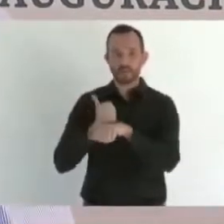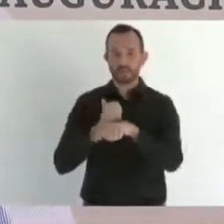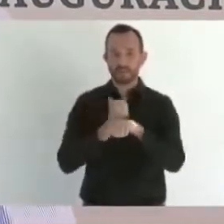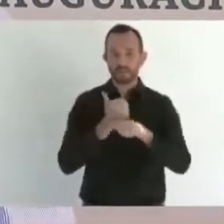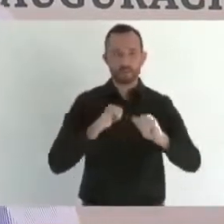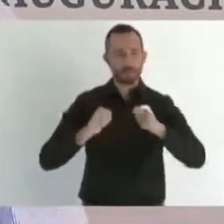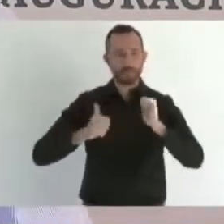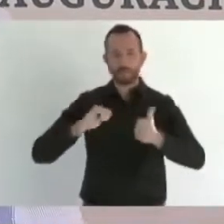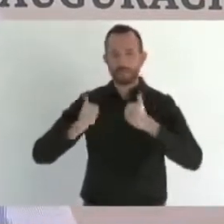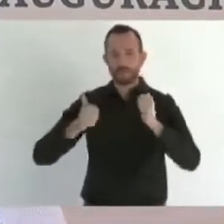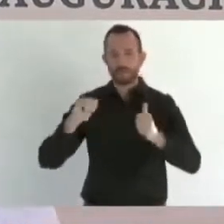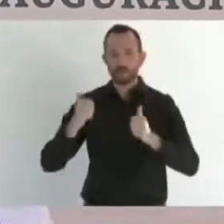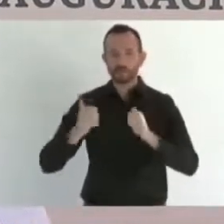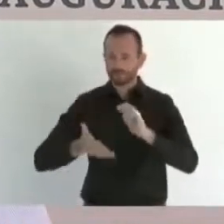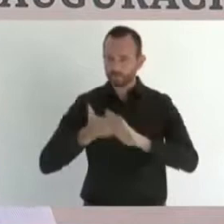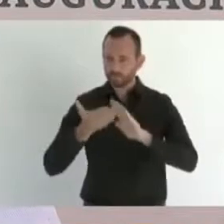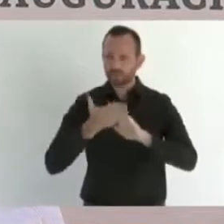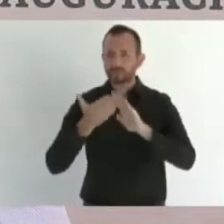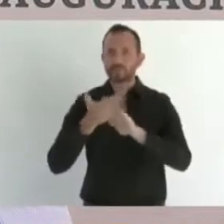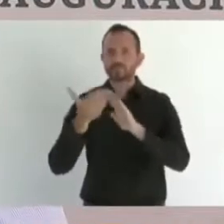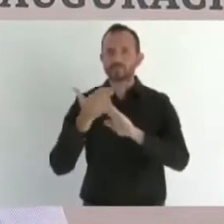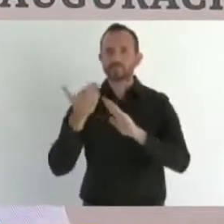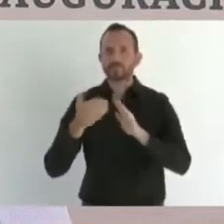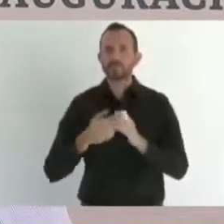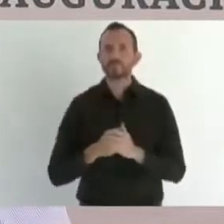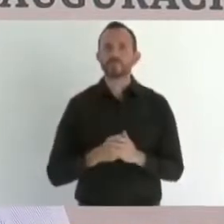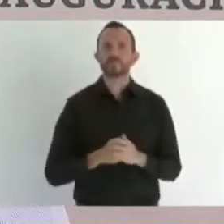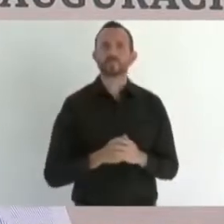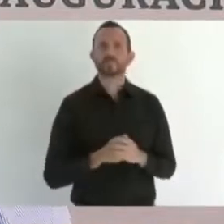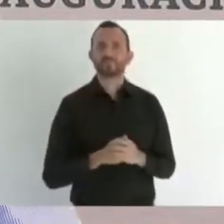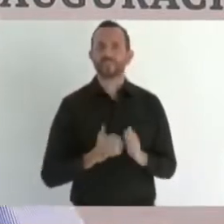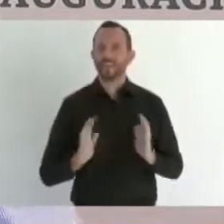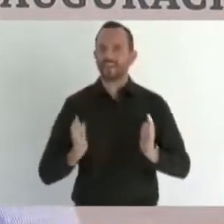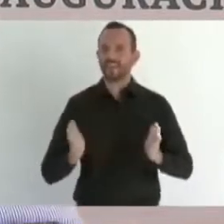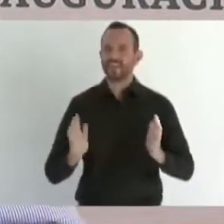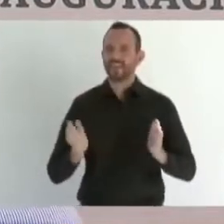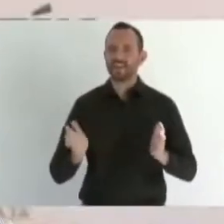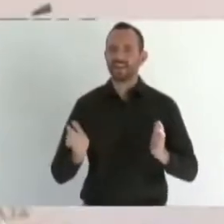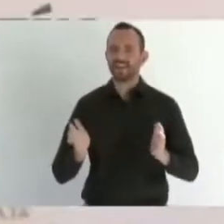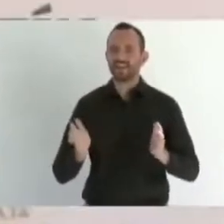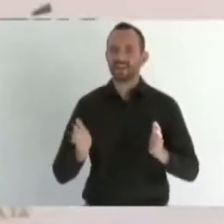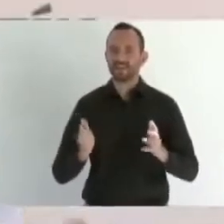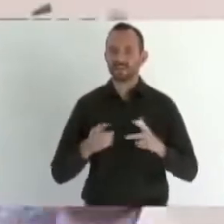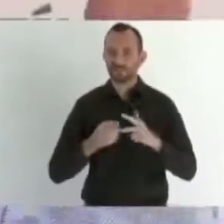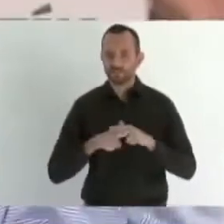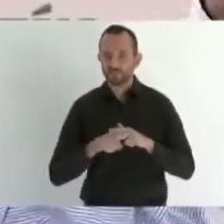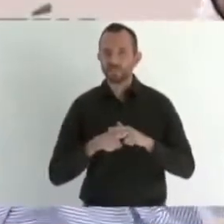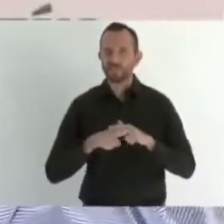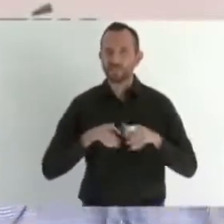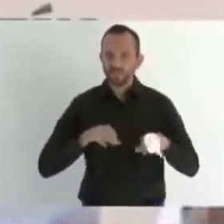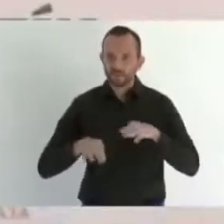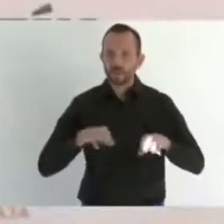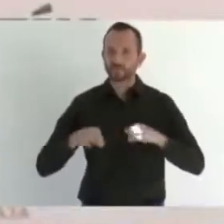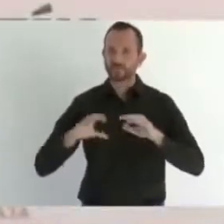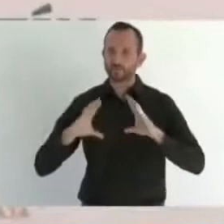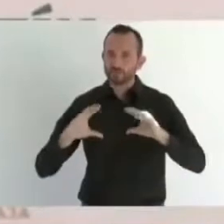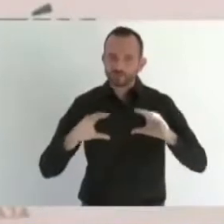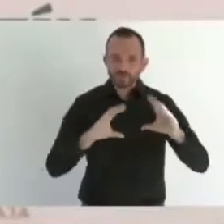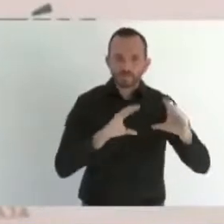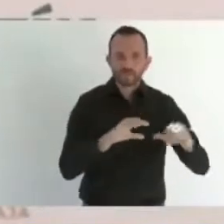creando están ya funcionando en los municipios más